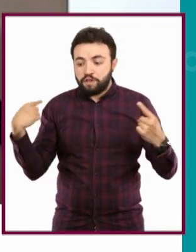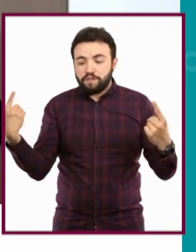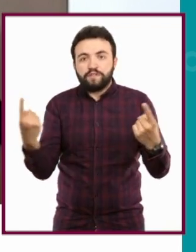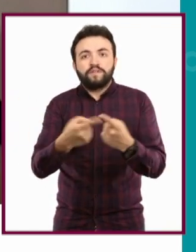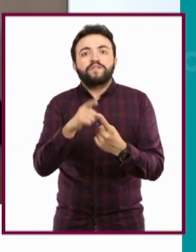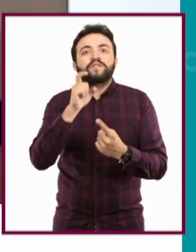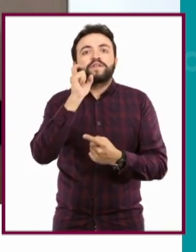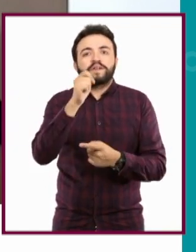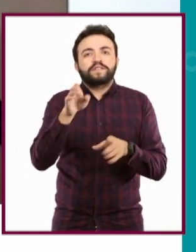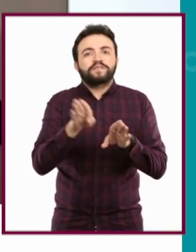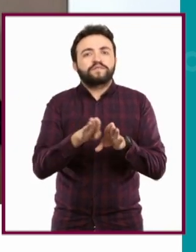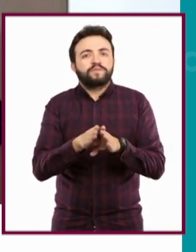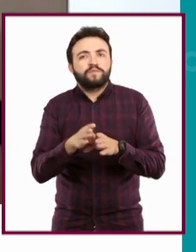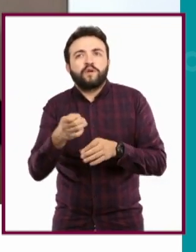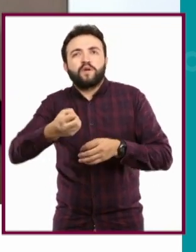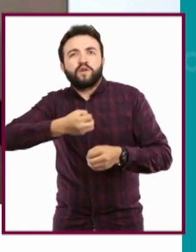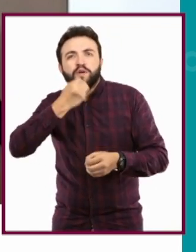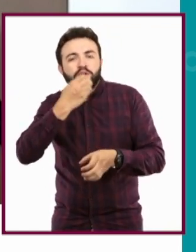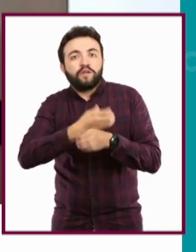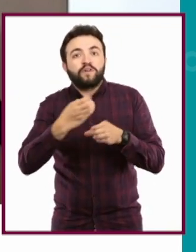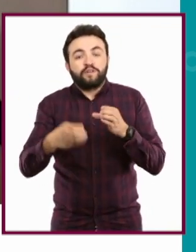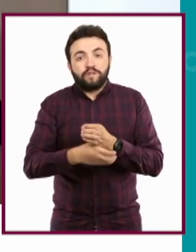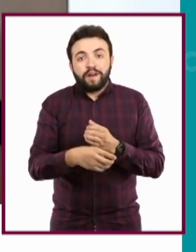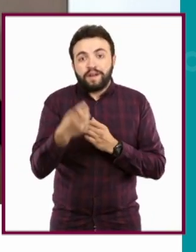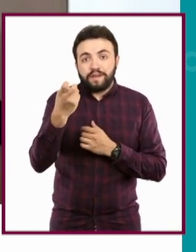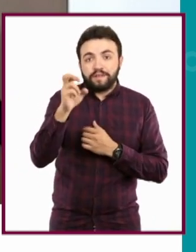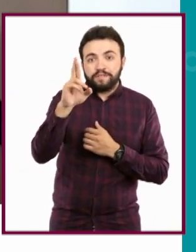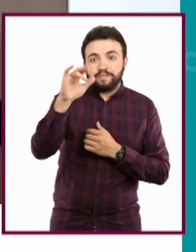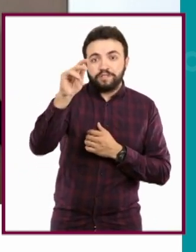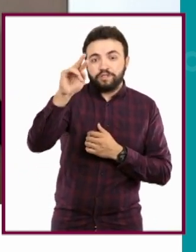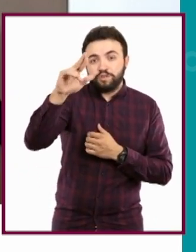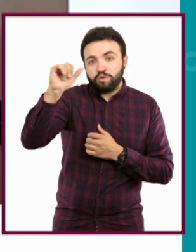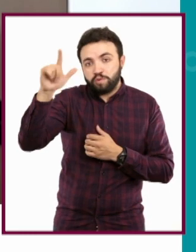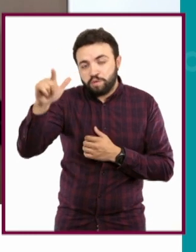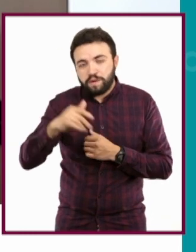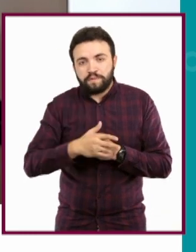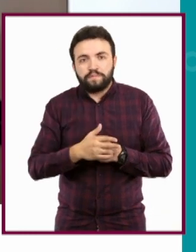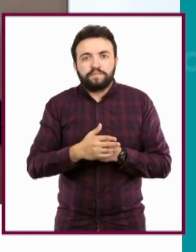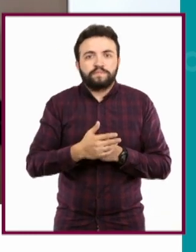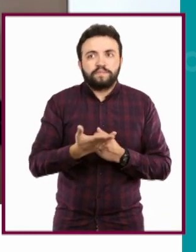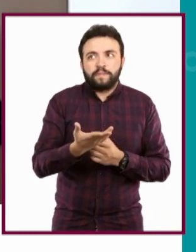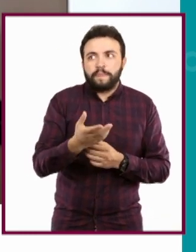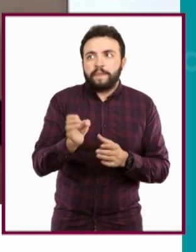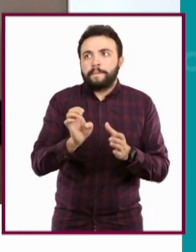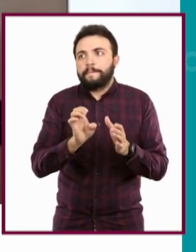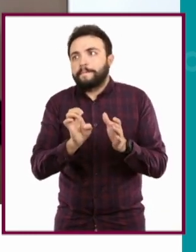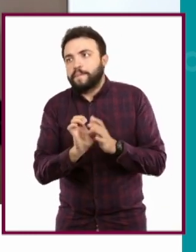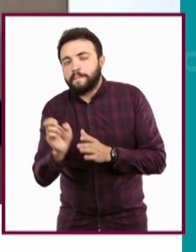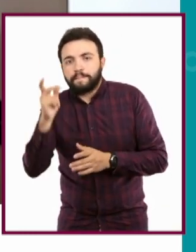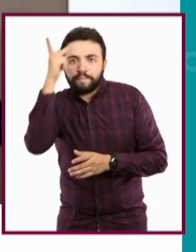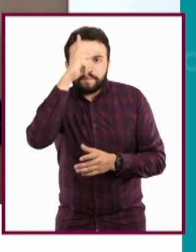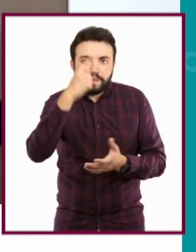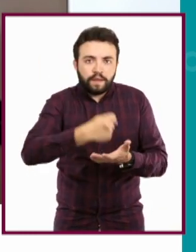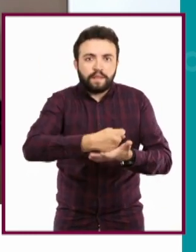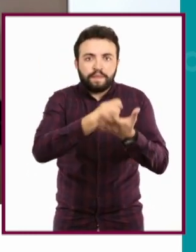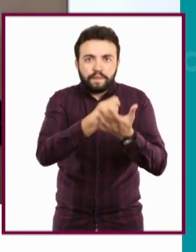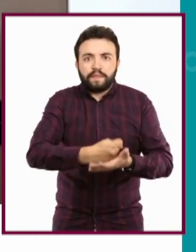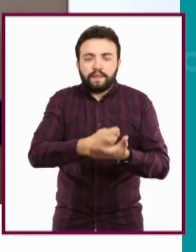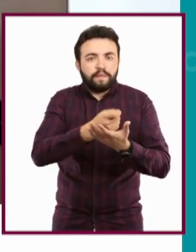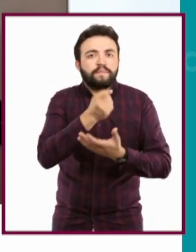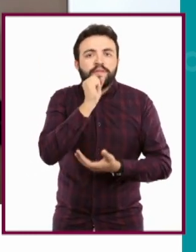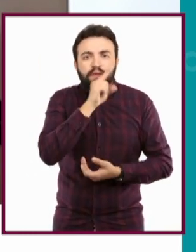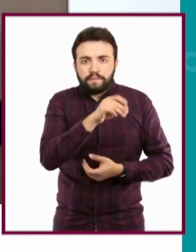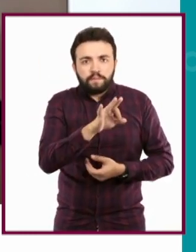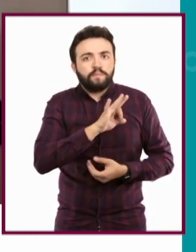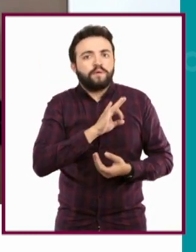vidas. Para eso sirven los rituales. En psicoterapia, una terapeuta como yo puede acompañar a otra persona